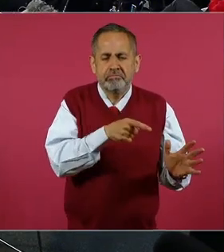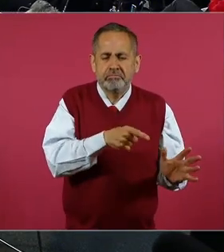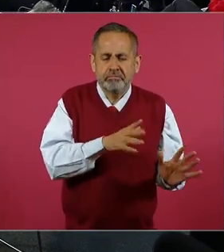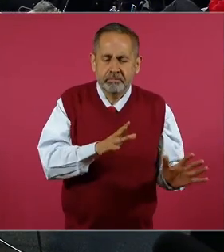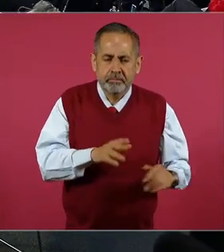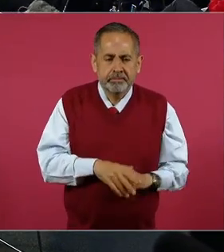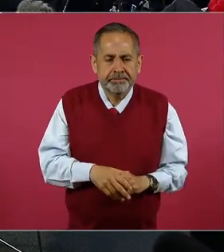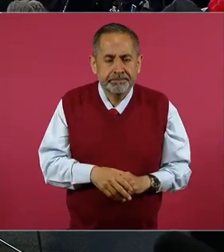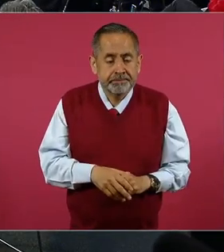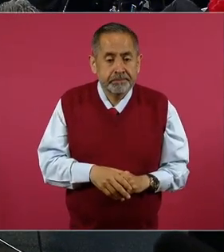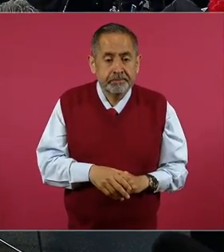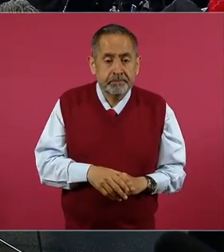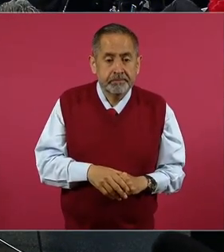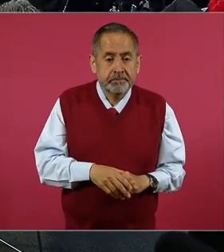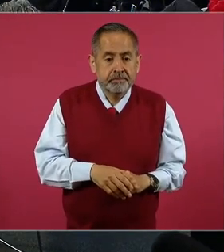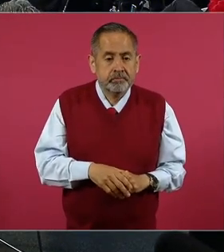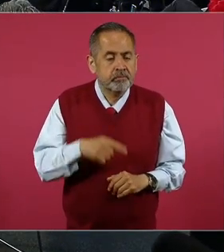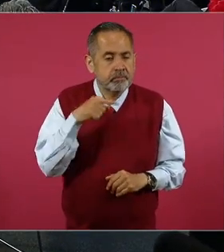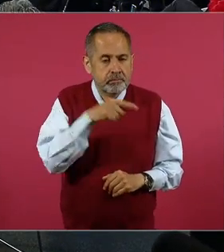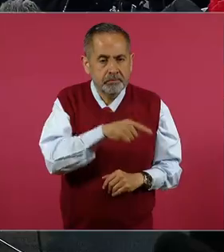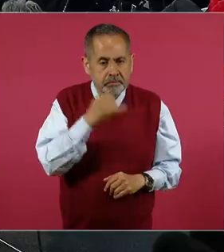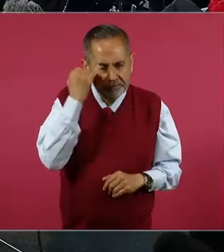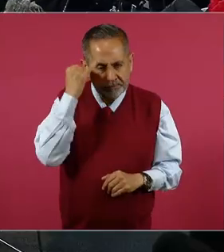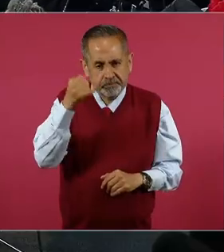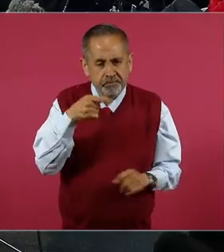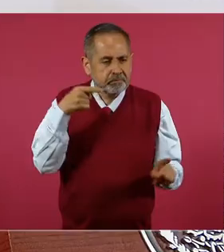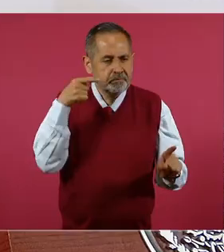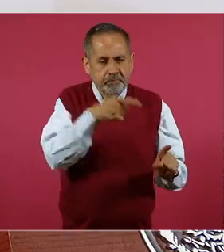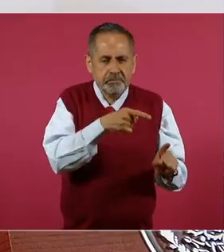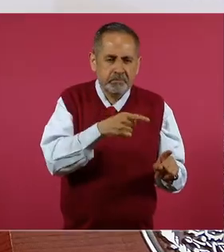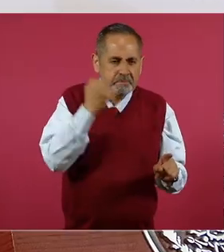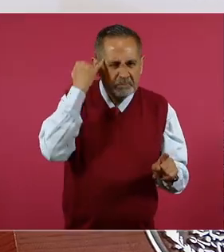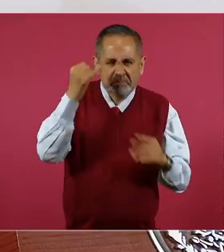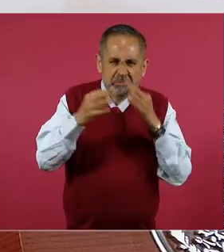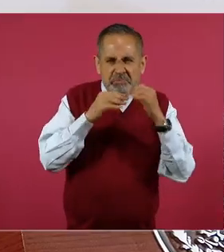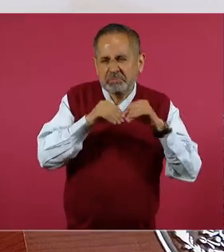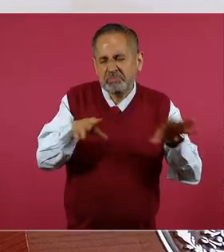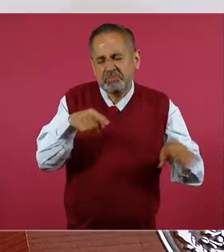Entonces se fomentó mucho esa idea